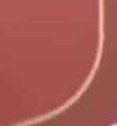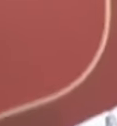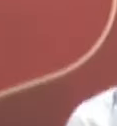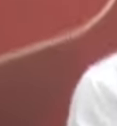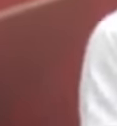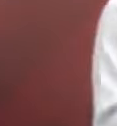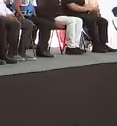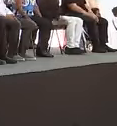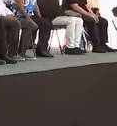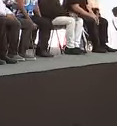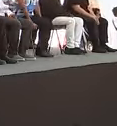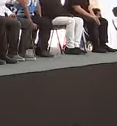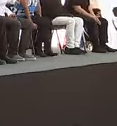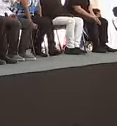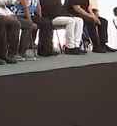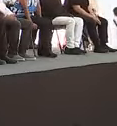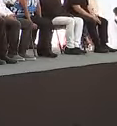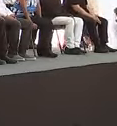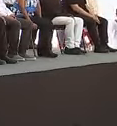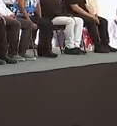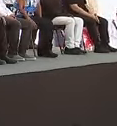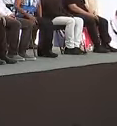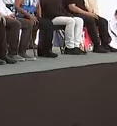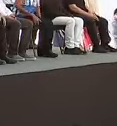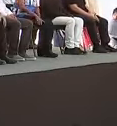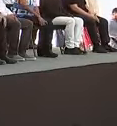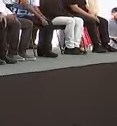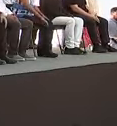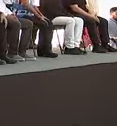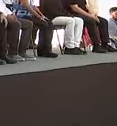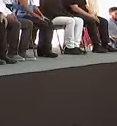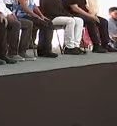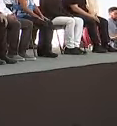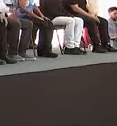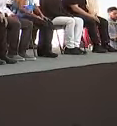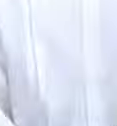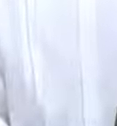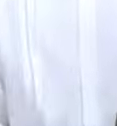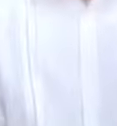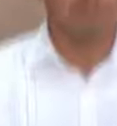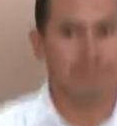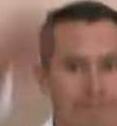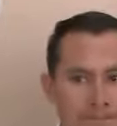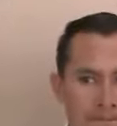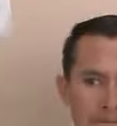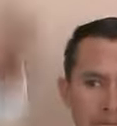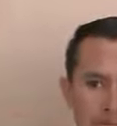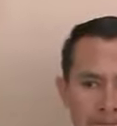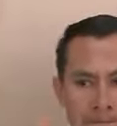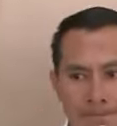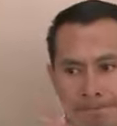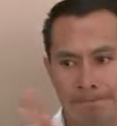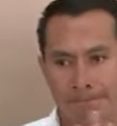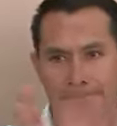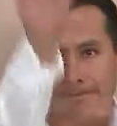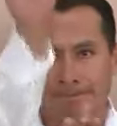El director general del Instituto Nacional de los Pueblos Indígenas, Adelfo Regino Montes.